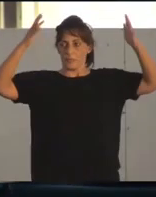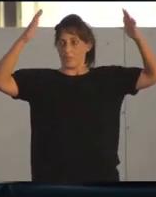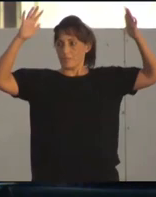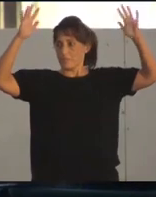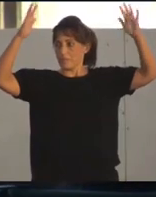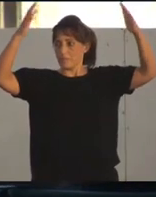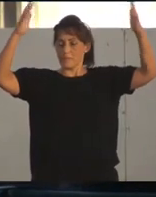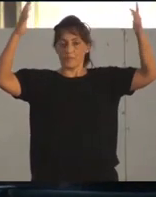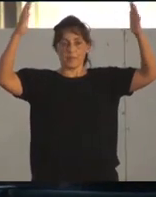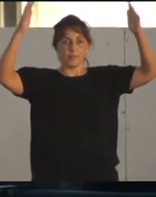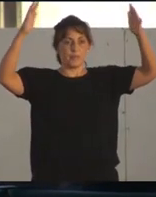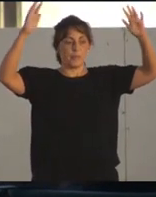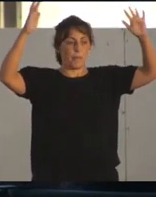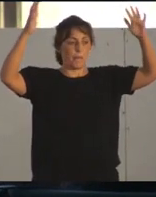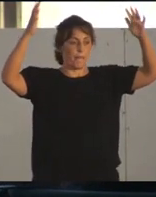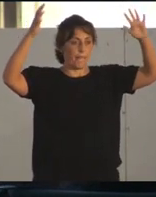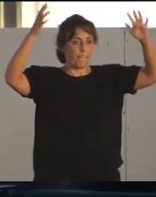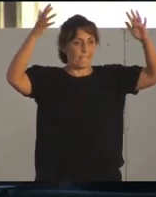gracias.